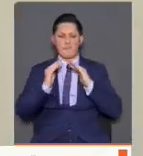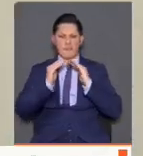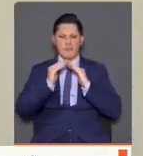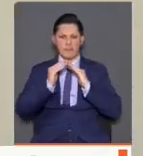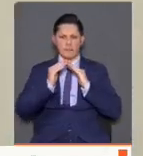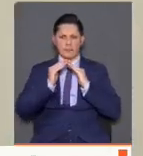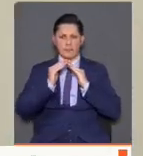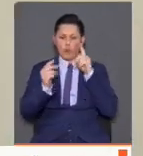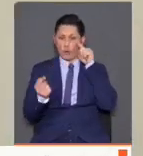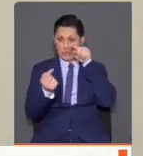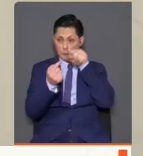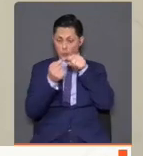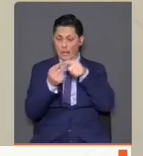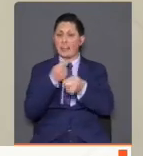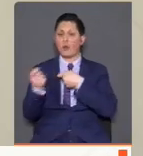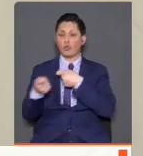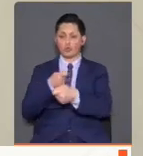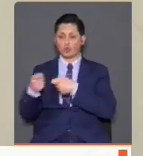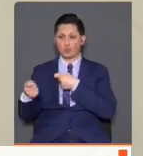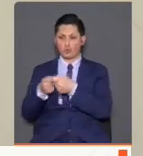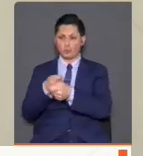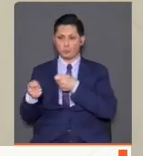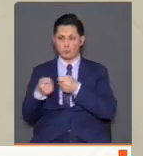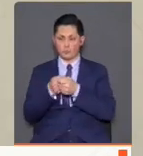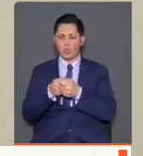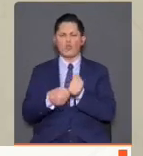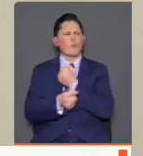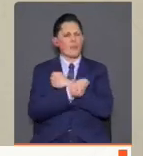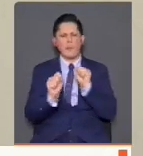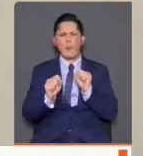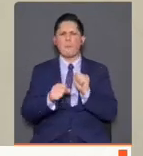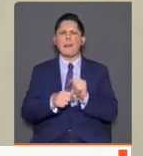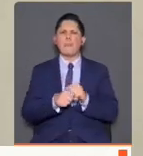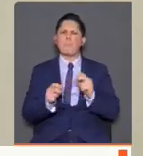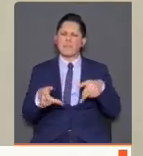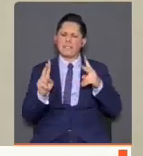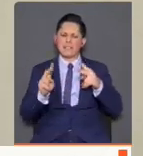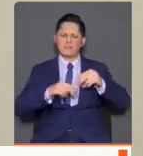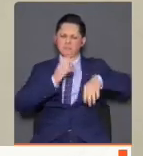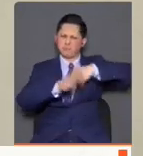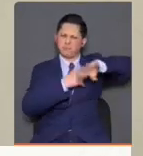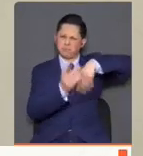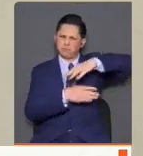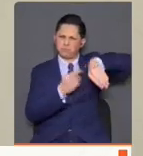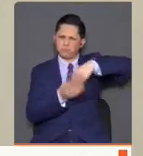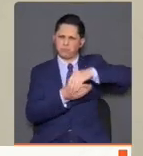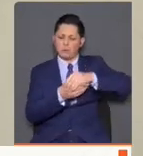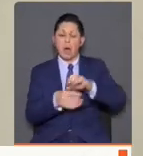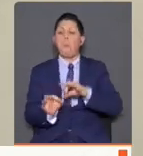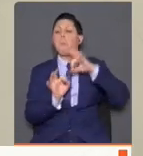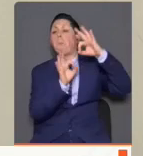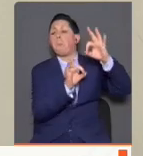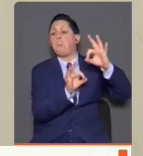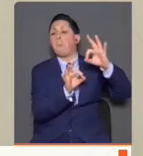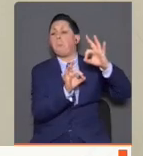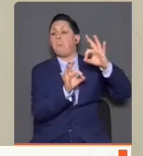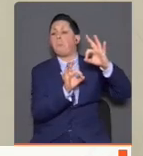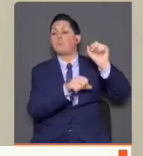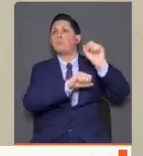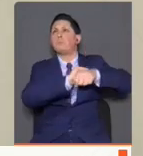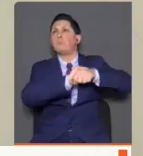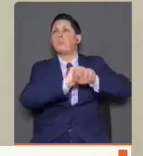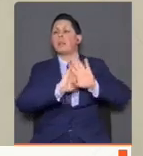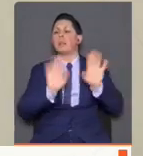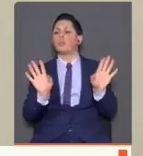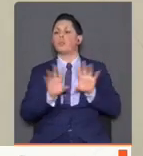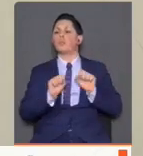No podemos seguir permitiendo este desorden que hay, en donde cada uno cree que porque presenta una solicitud ya puede construir. Eso no funciona así,